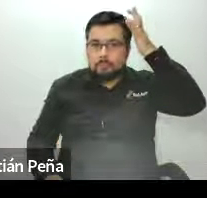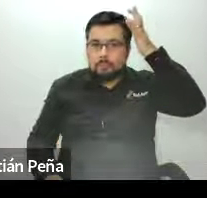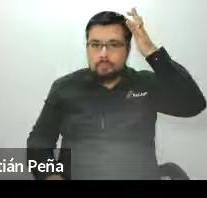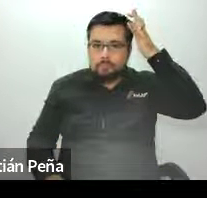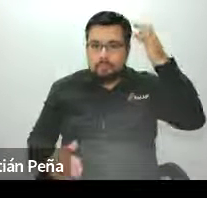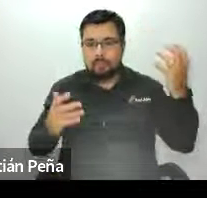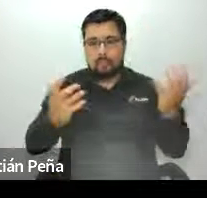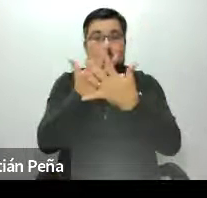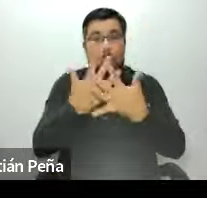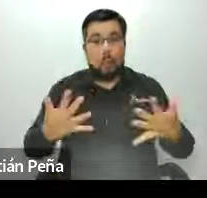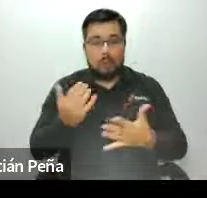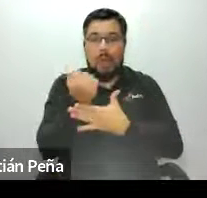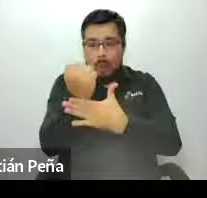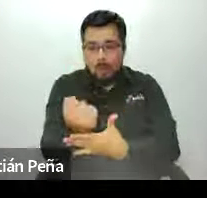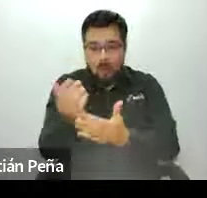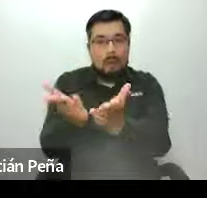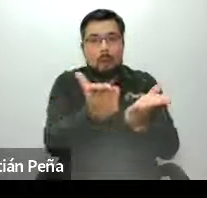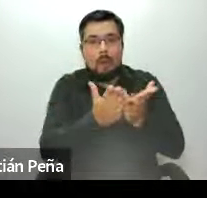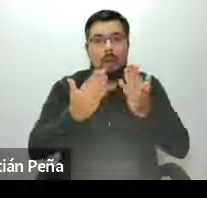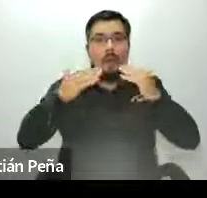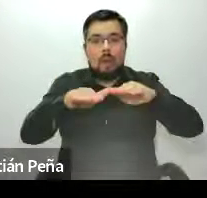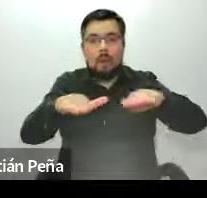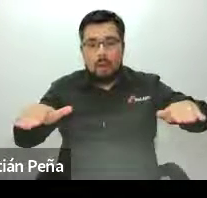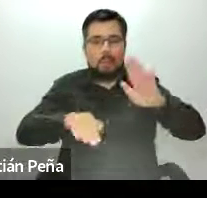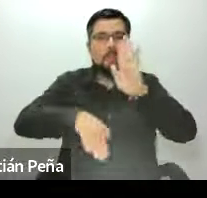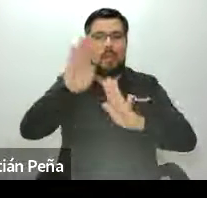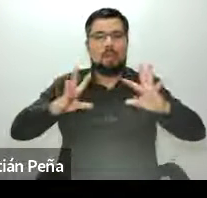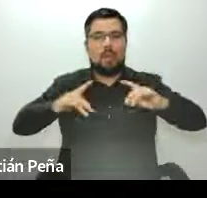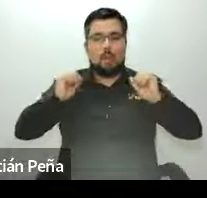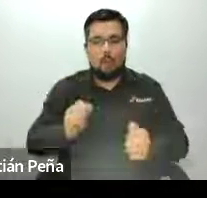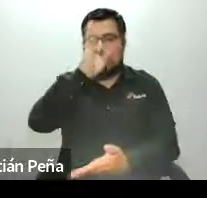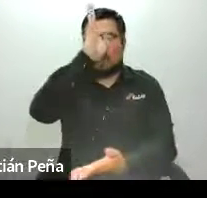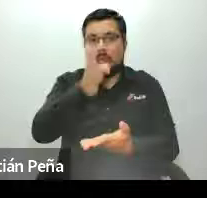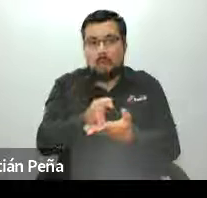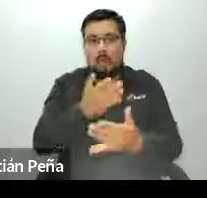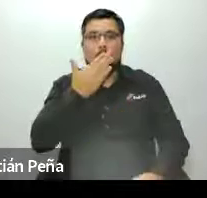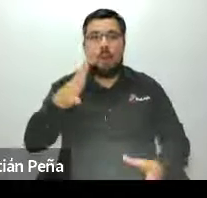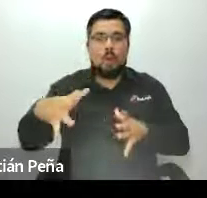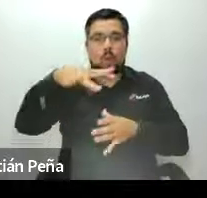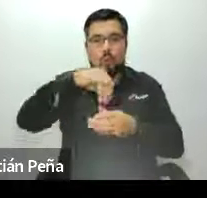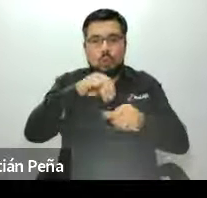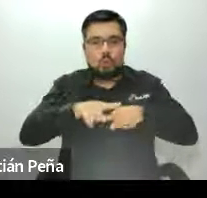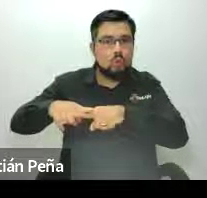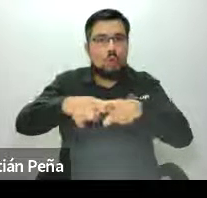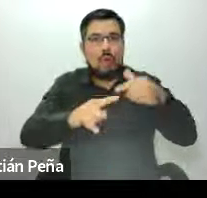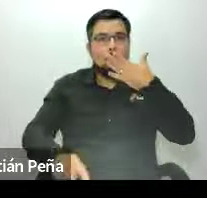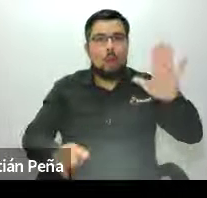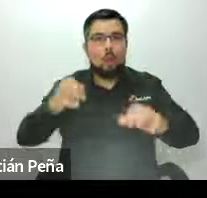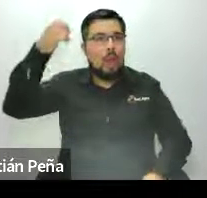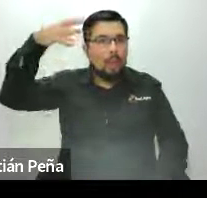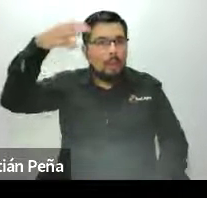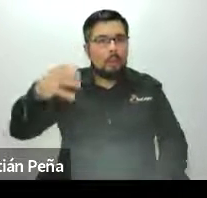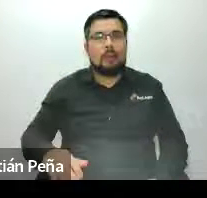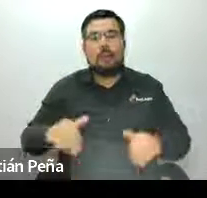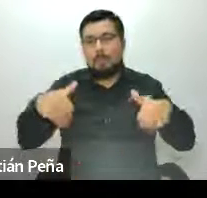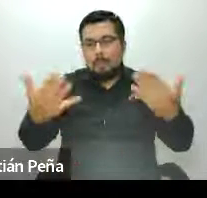que los estudiantes aprendan a tomar mejores decisiones, para que puedan tener una mejor inclusión social, etcétera, ¿no es cierto? Mejores aprendizajes para la